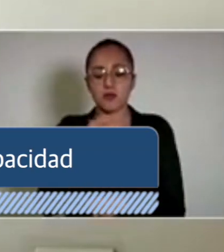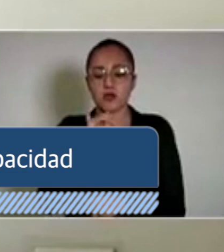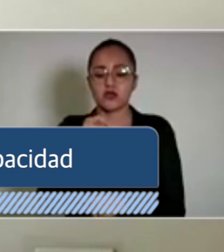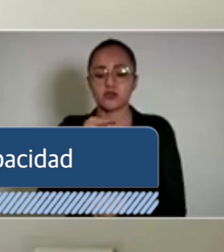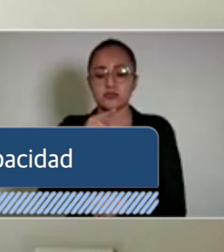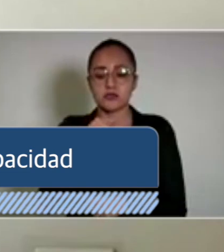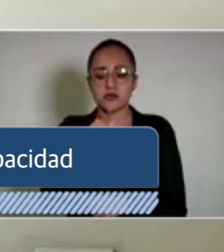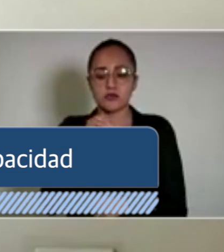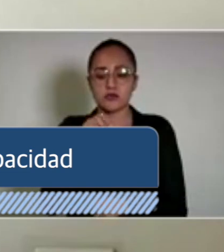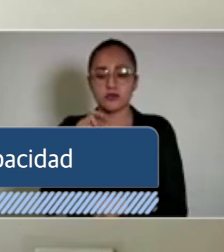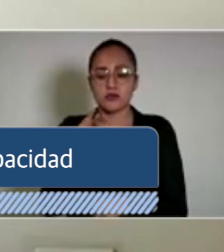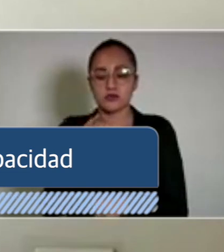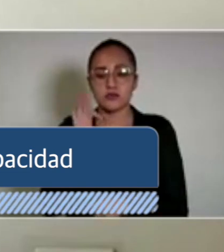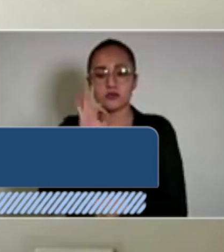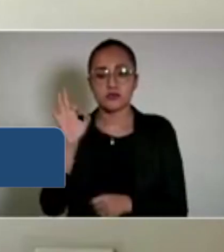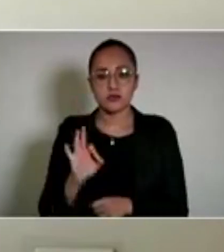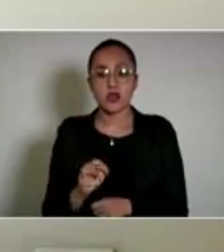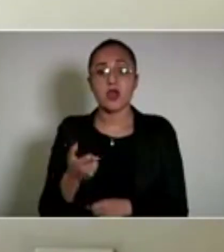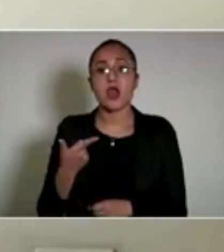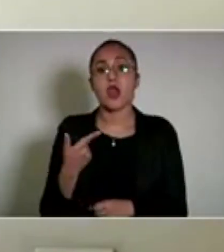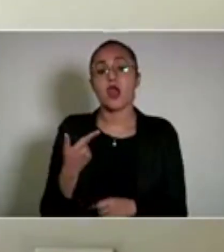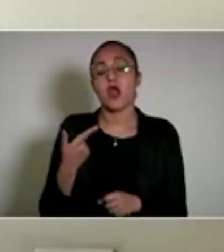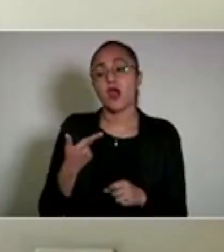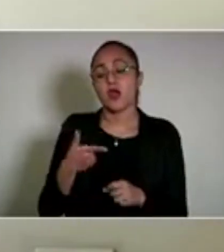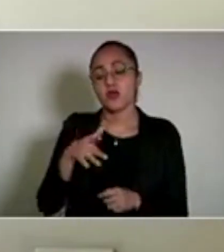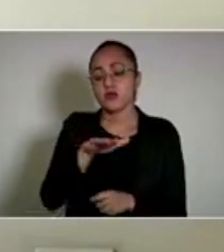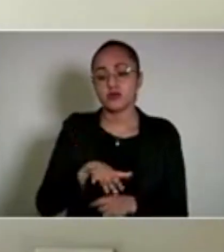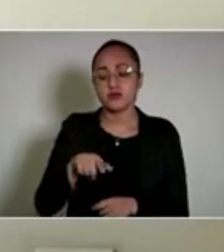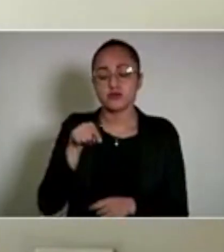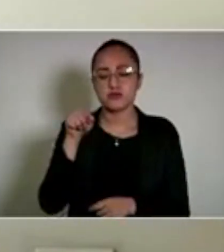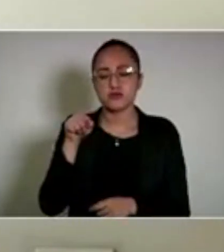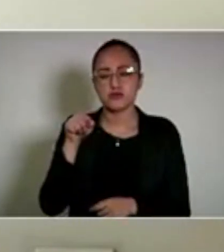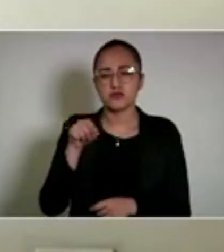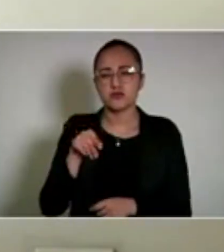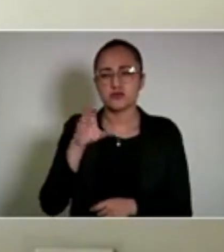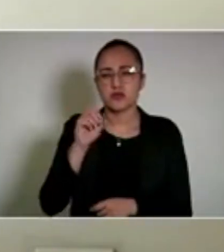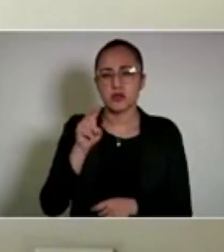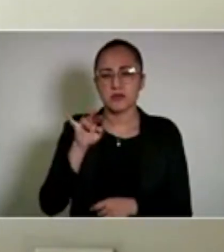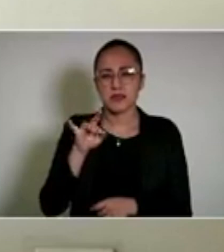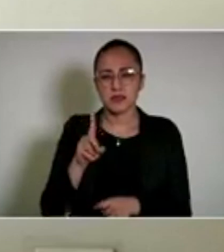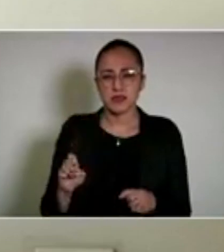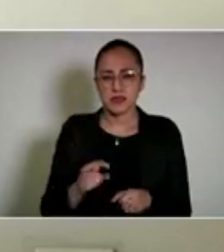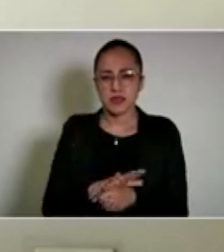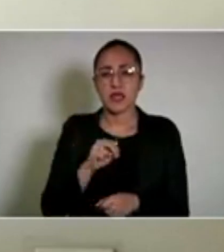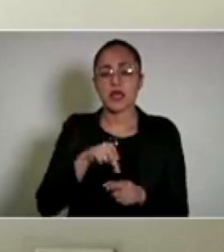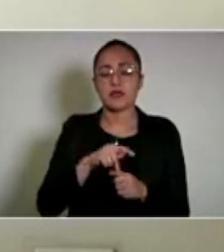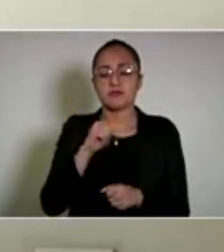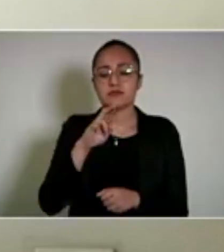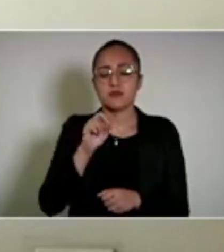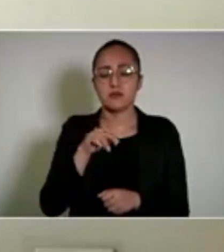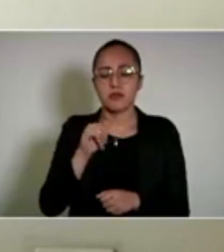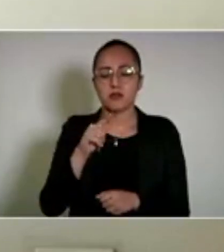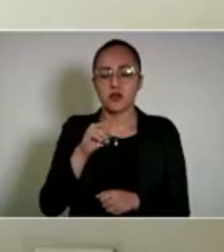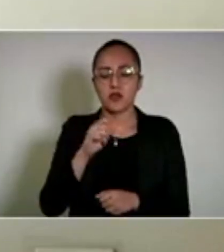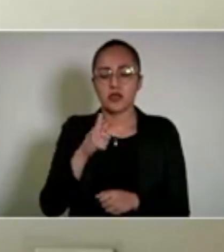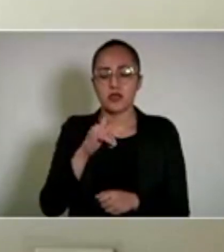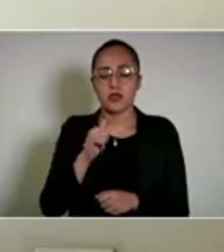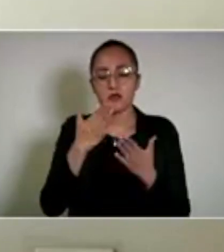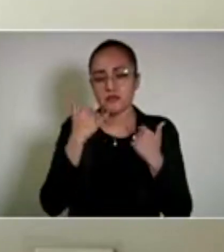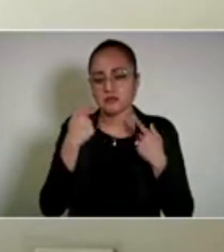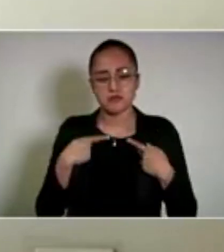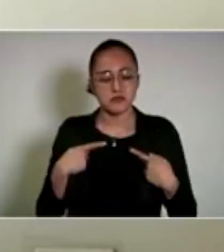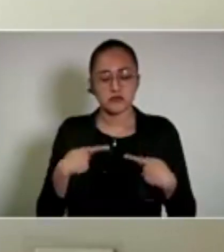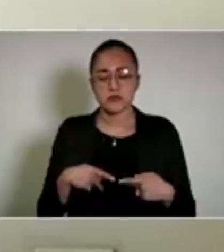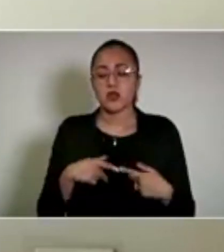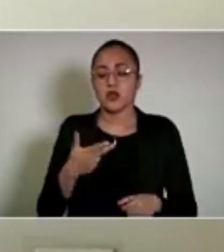Huejotzingo, 25%. La zona de COVID del Hospital de Traumatología sin pacientes,